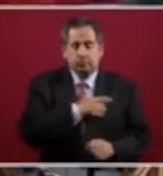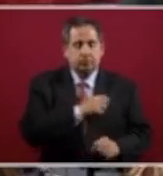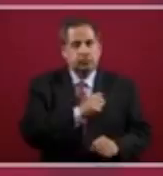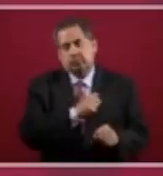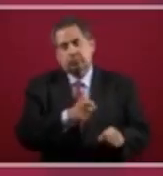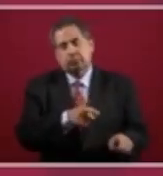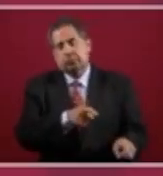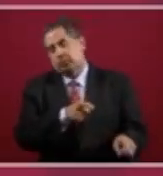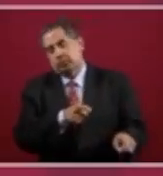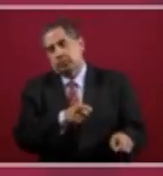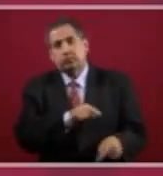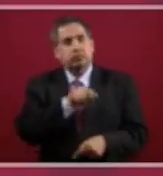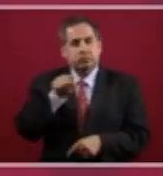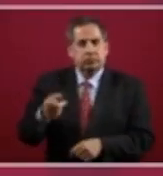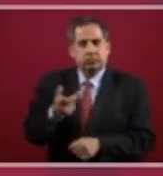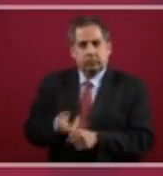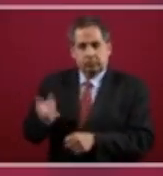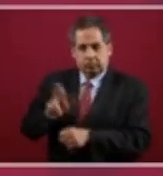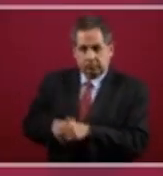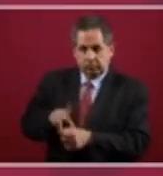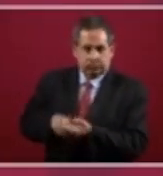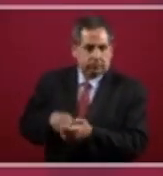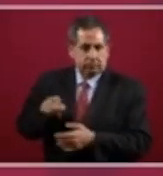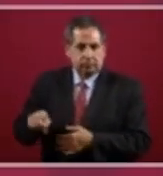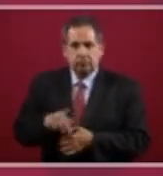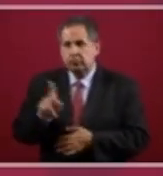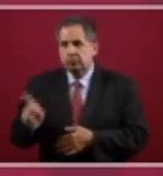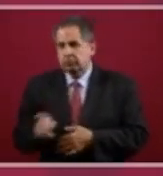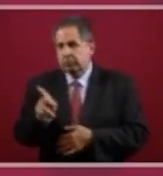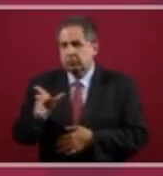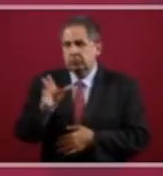a un hospital rural